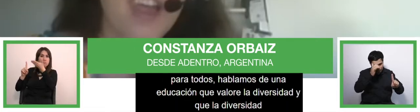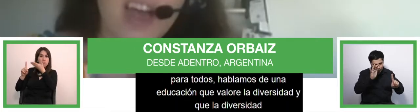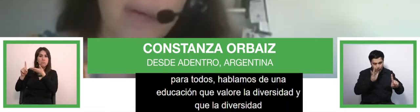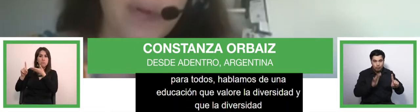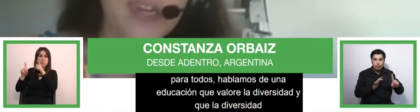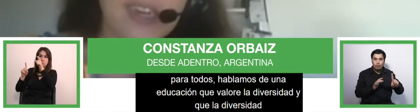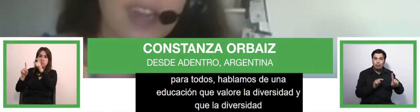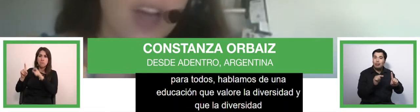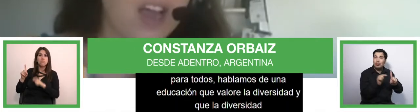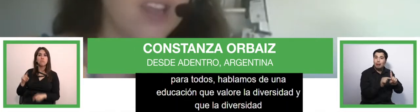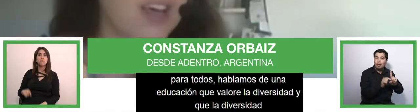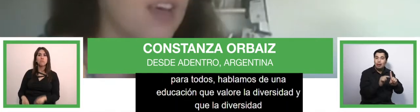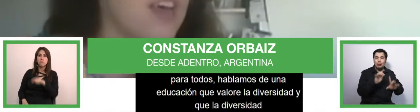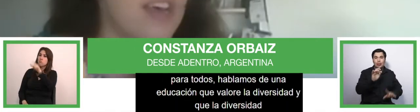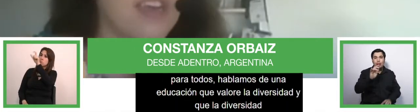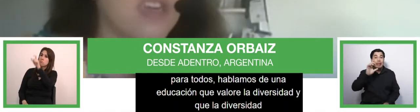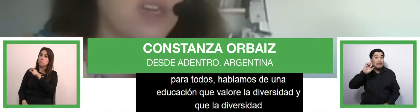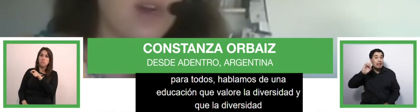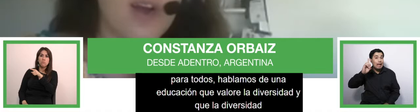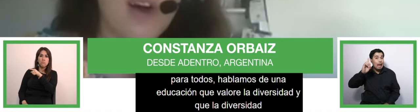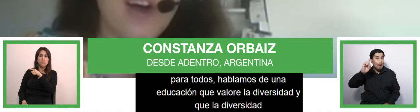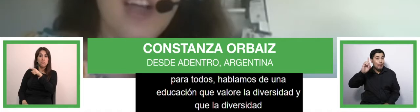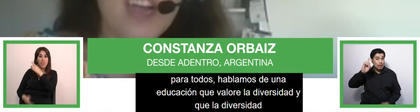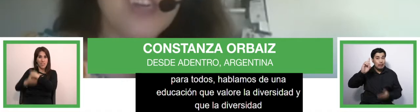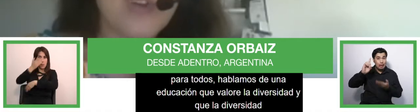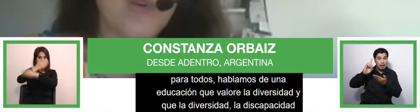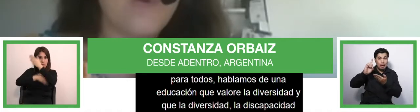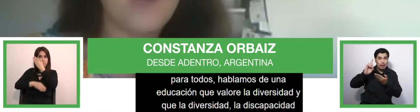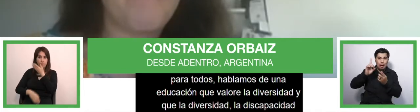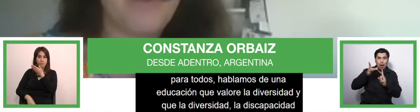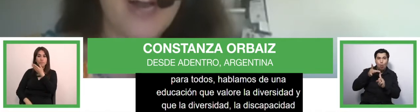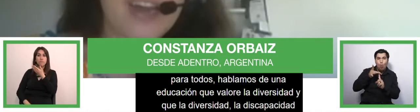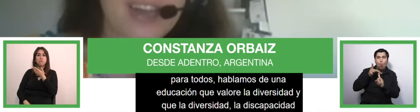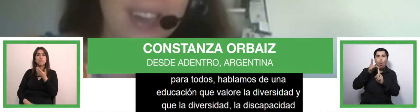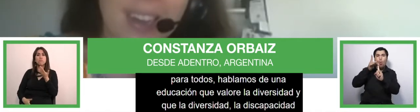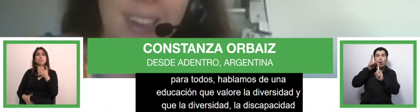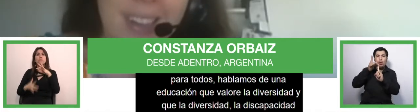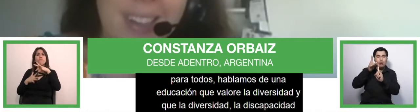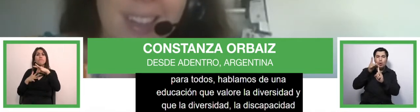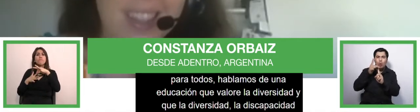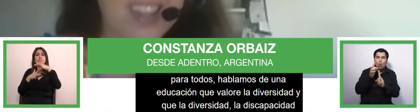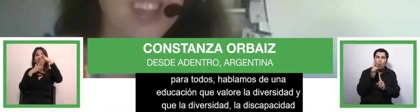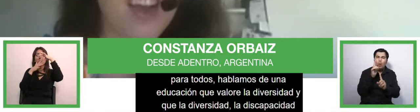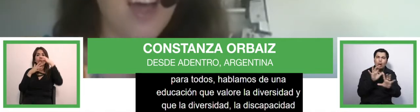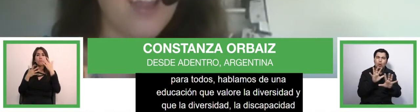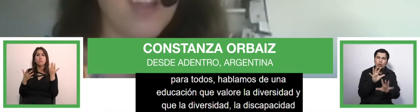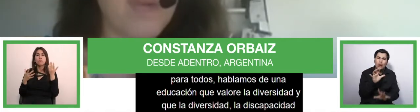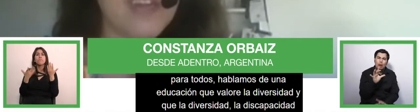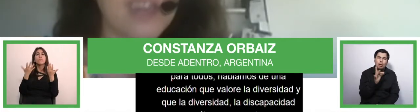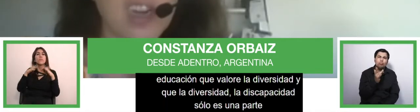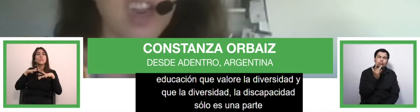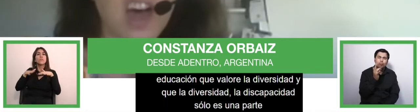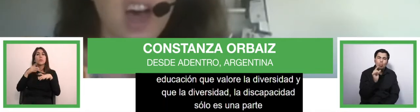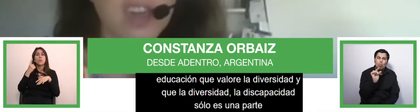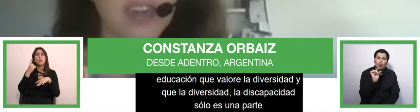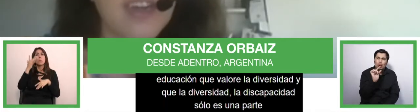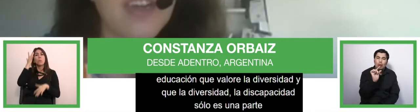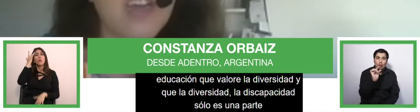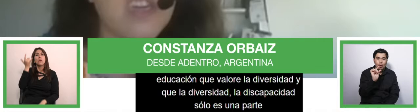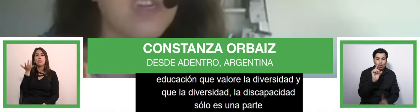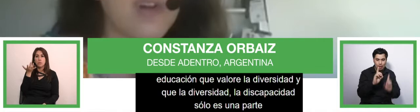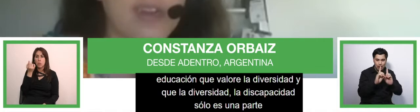la discapacidad solo es una parte de la